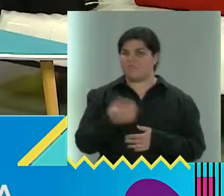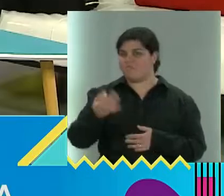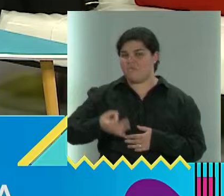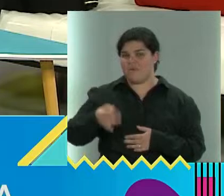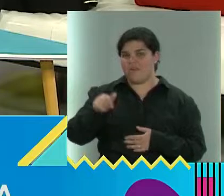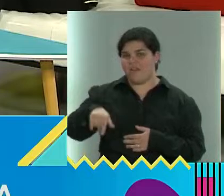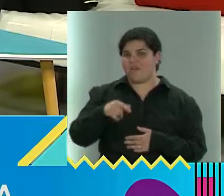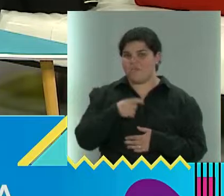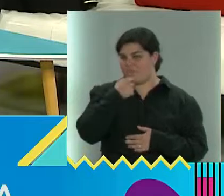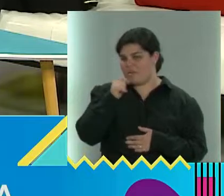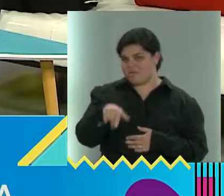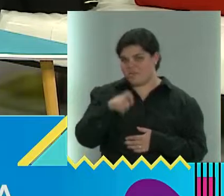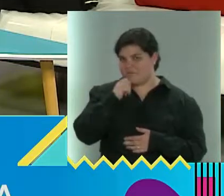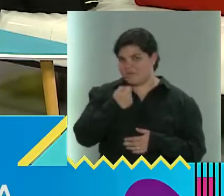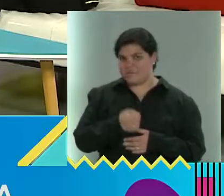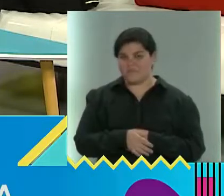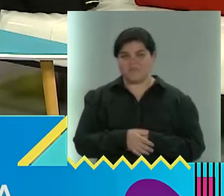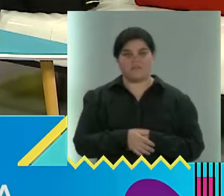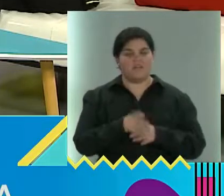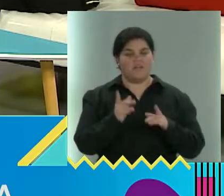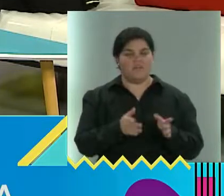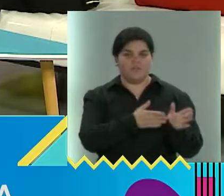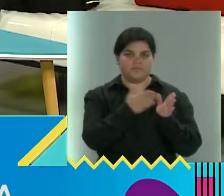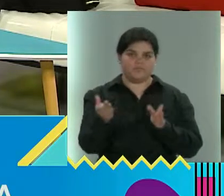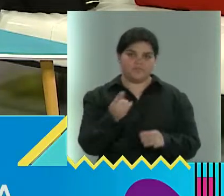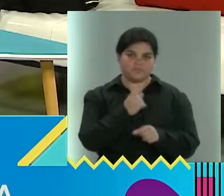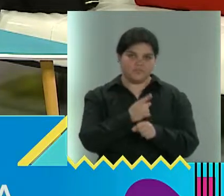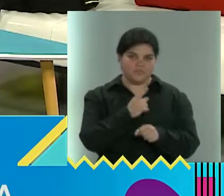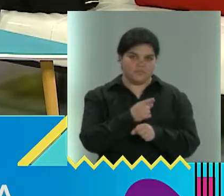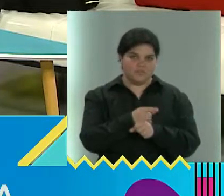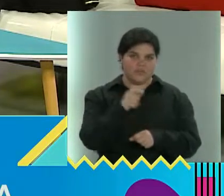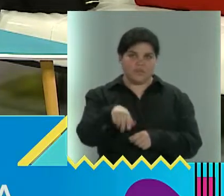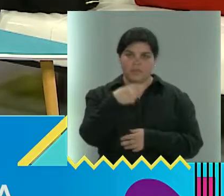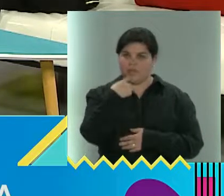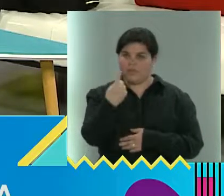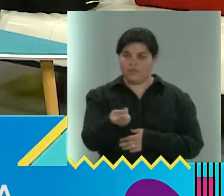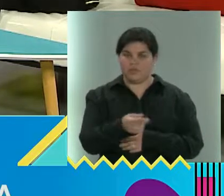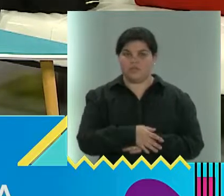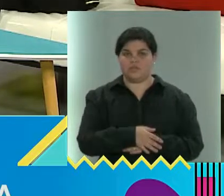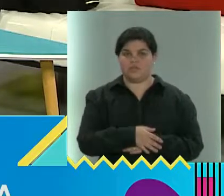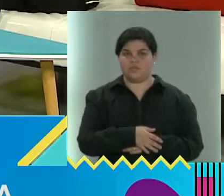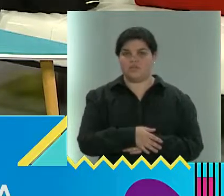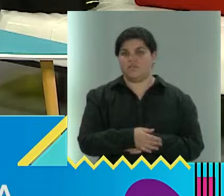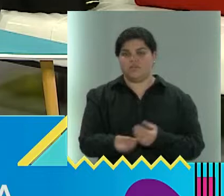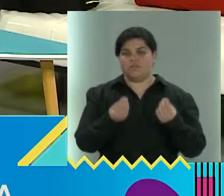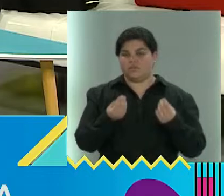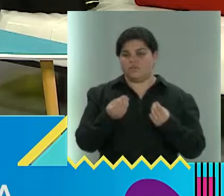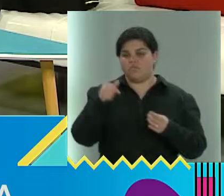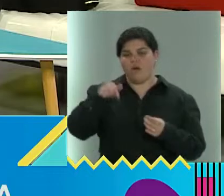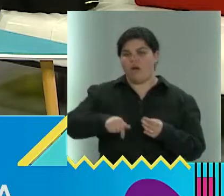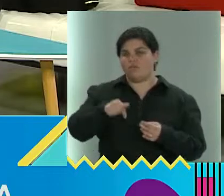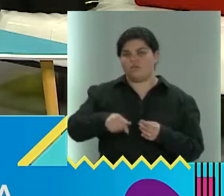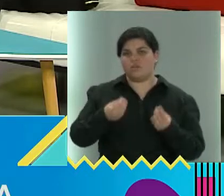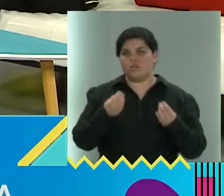Mendoza. Bueno, vamos a comenzar este primer bloque y consultarles un poco acerca de cuál es la realidad actual que tenemos